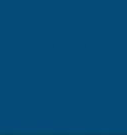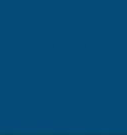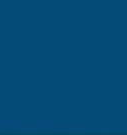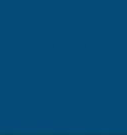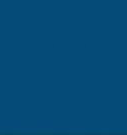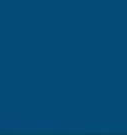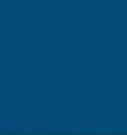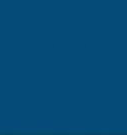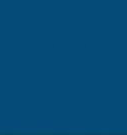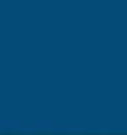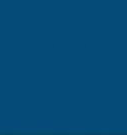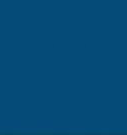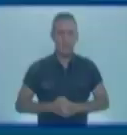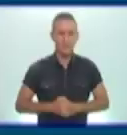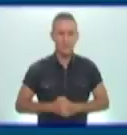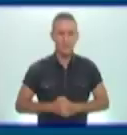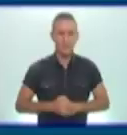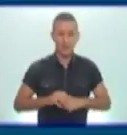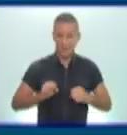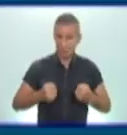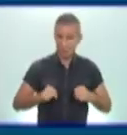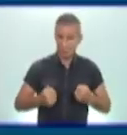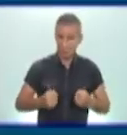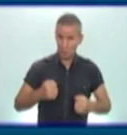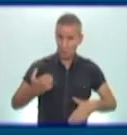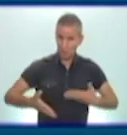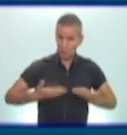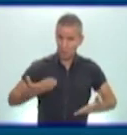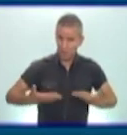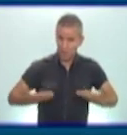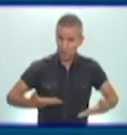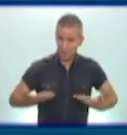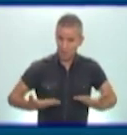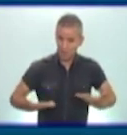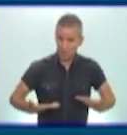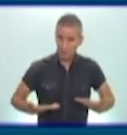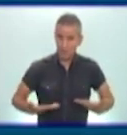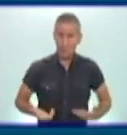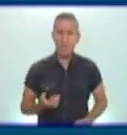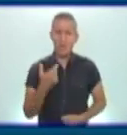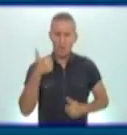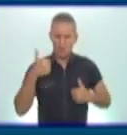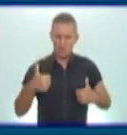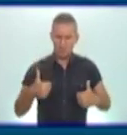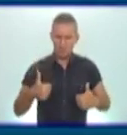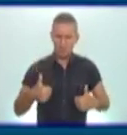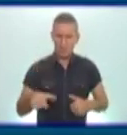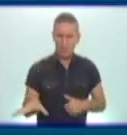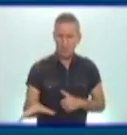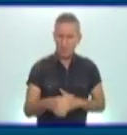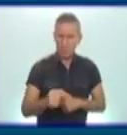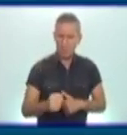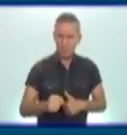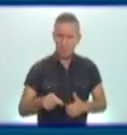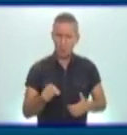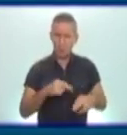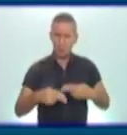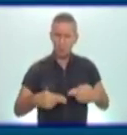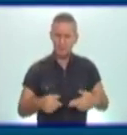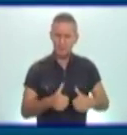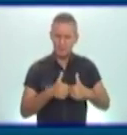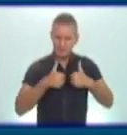Vamos a controlar la actividad. Muy bien, estoy segura de que todos la hicieron correctamente. Estamos en presencia de un